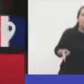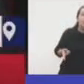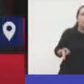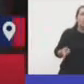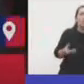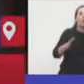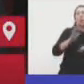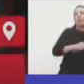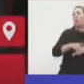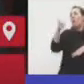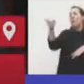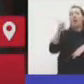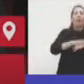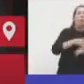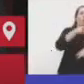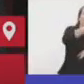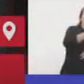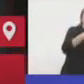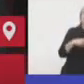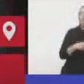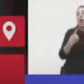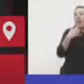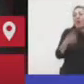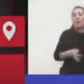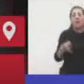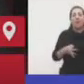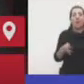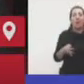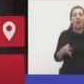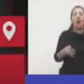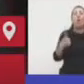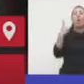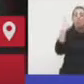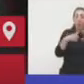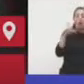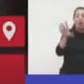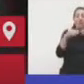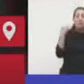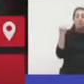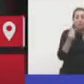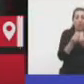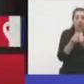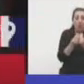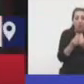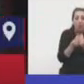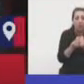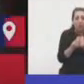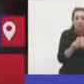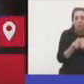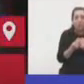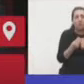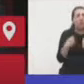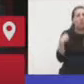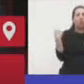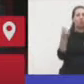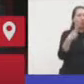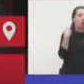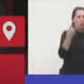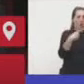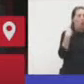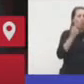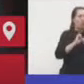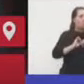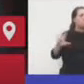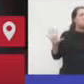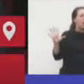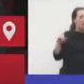ya hablamos, eso es la guillotina directamente. Sí, pero un datito que daba Alberto en ese mismo fragmento que vos pasabas, después dijo que, bueno, él lo había hablado